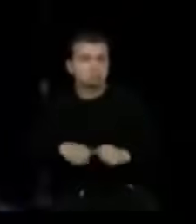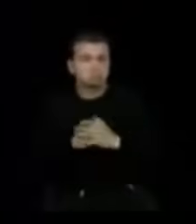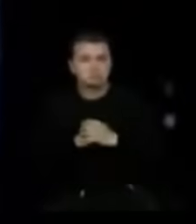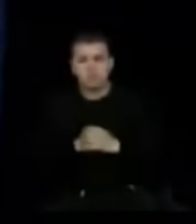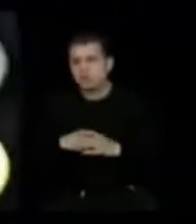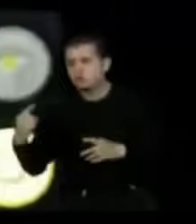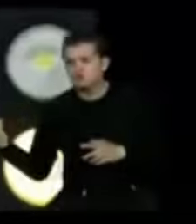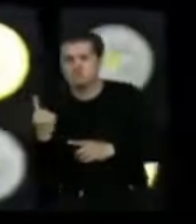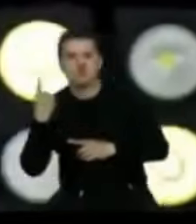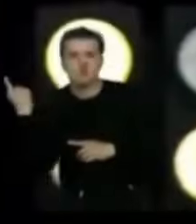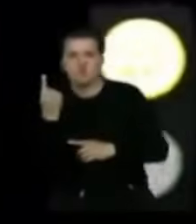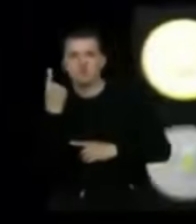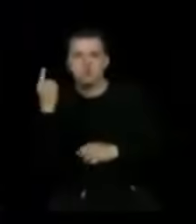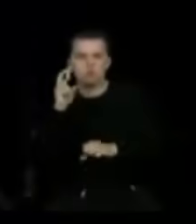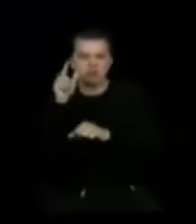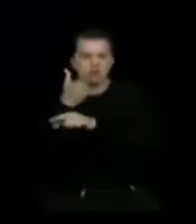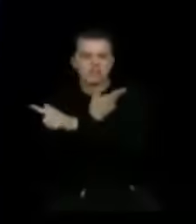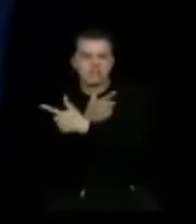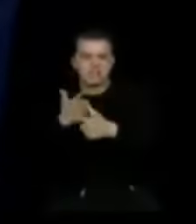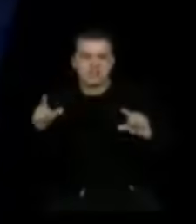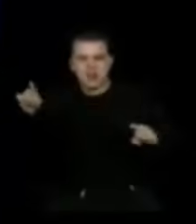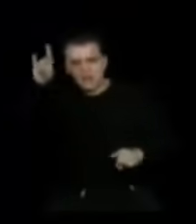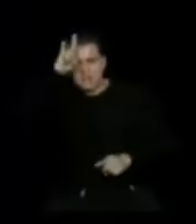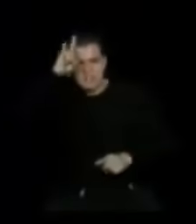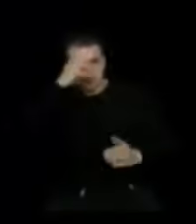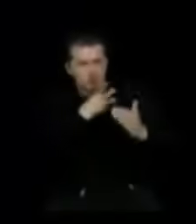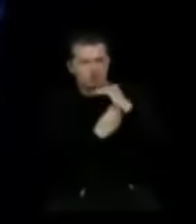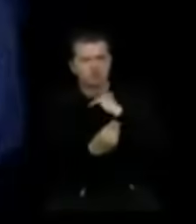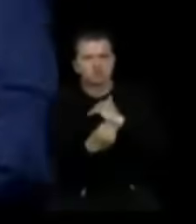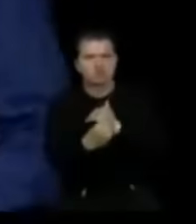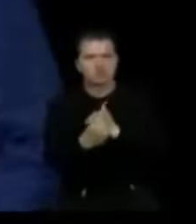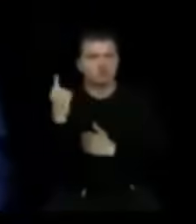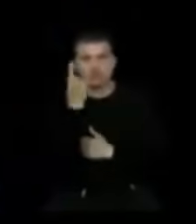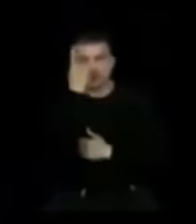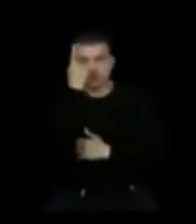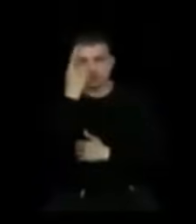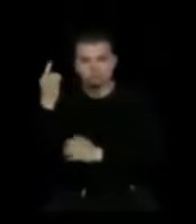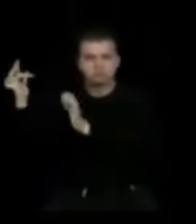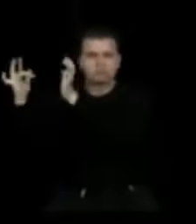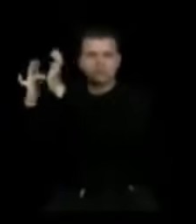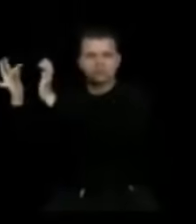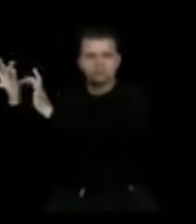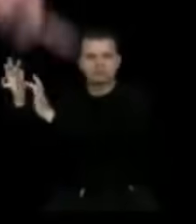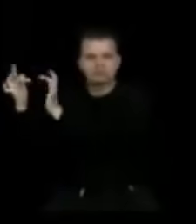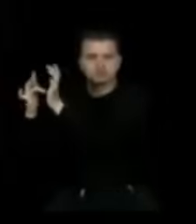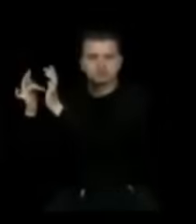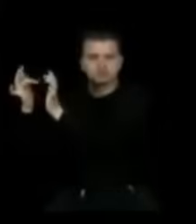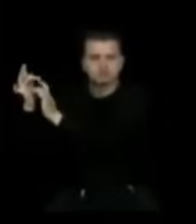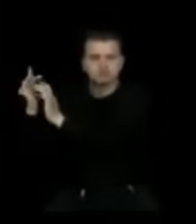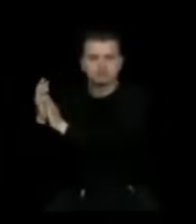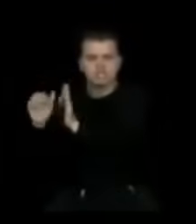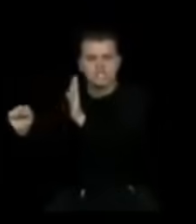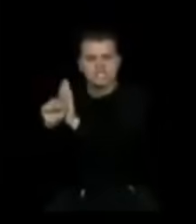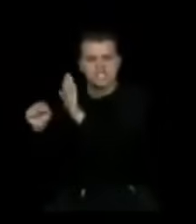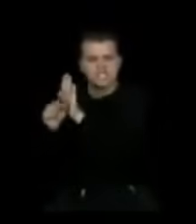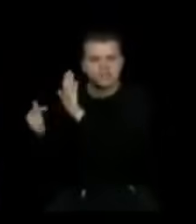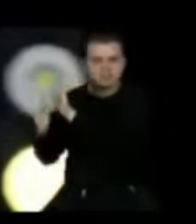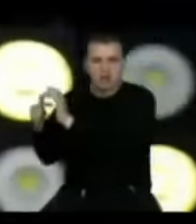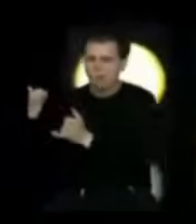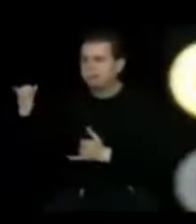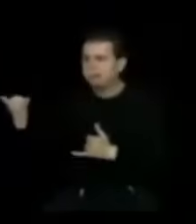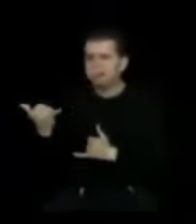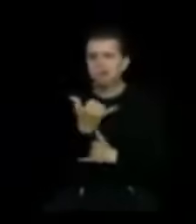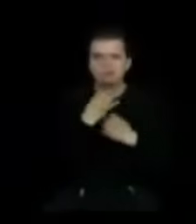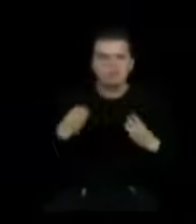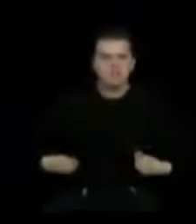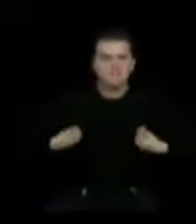El único que puede liberar de demonios es Jesucristo. Y esa señal de que Él está aquí, Él está